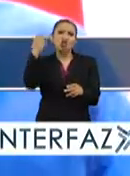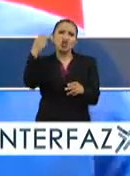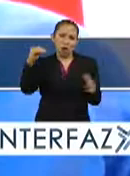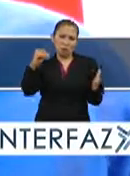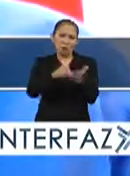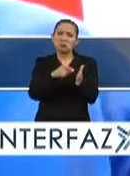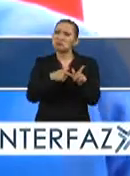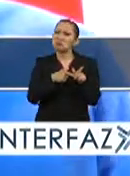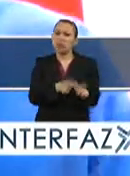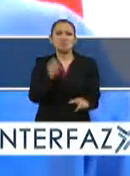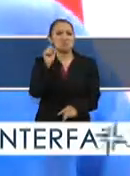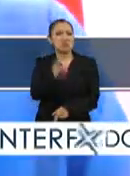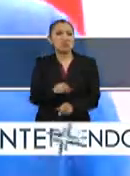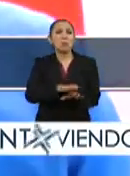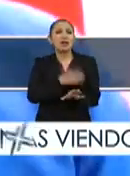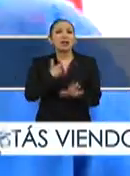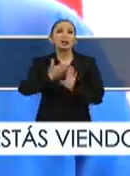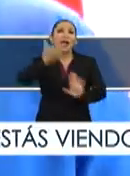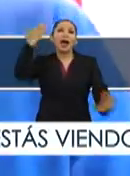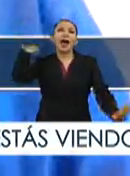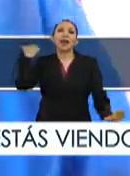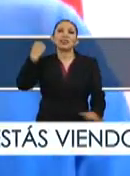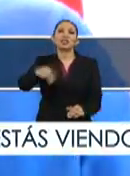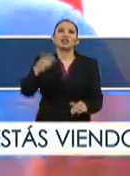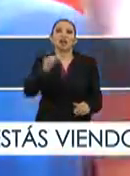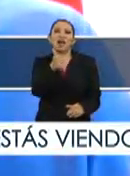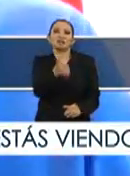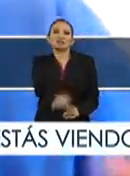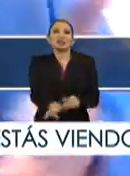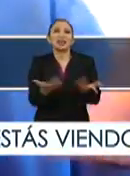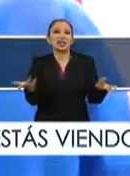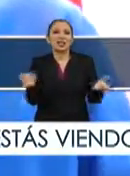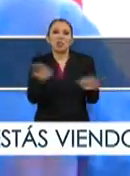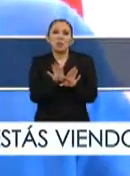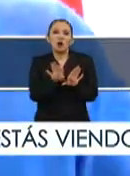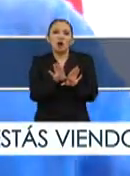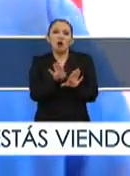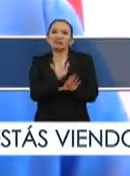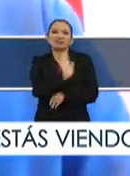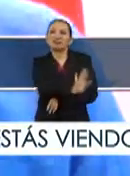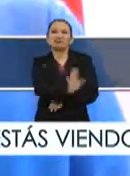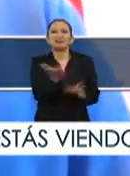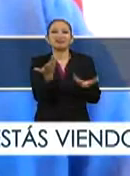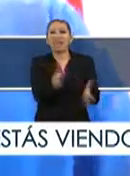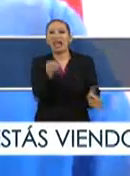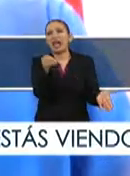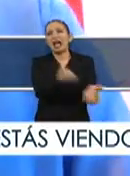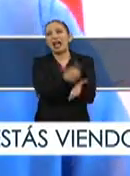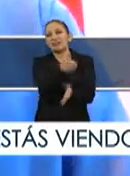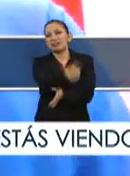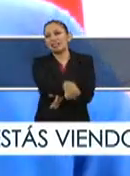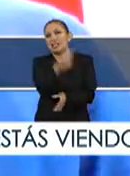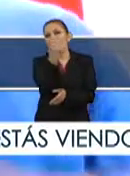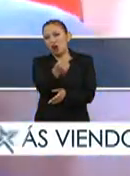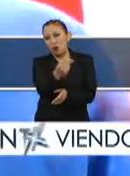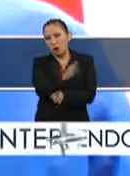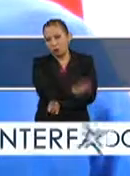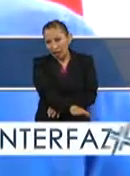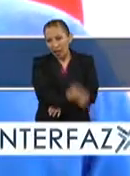se mantuvo porque ya se había iniciado de esa manera y como que quedó de esa